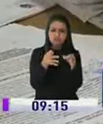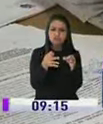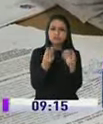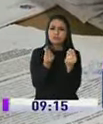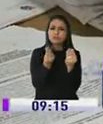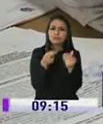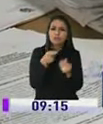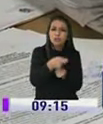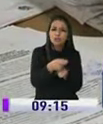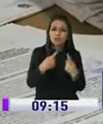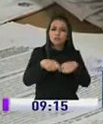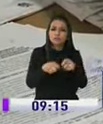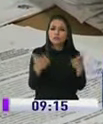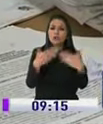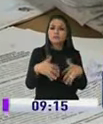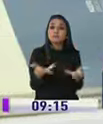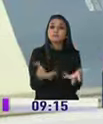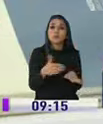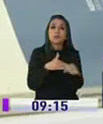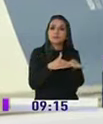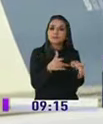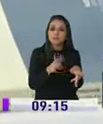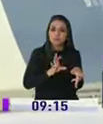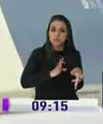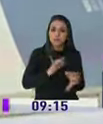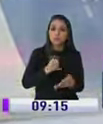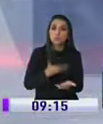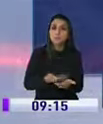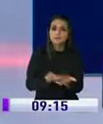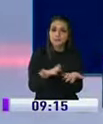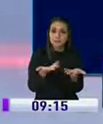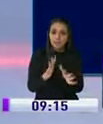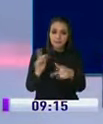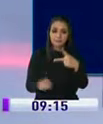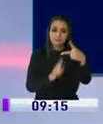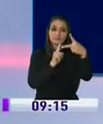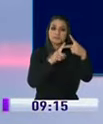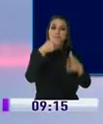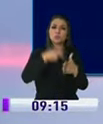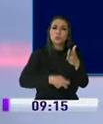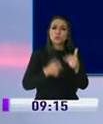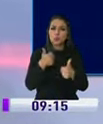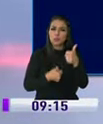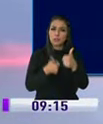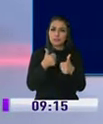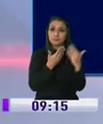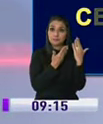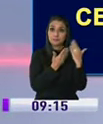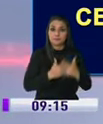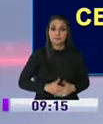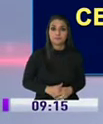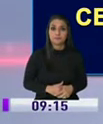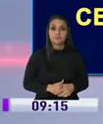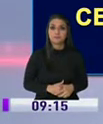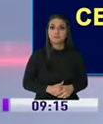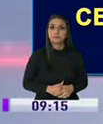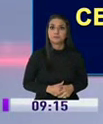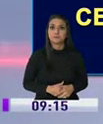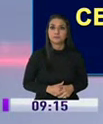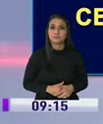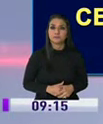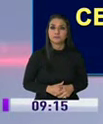monto de la liquidación, pues no existe un respaldo técnico que lo justifique. La segunda glosa, estipulada en $31 millones, hace